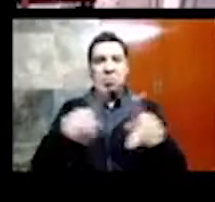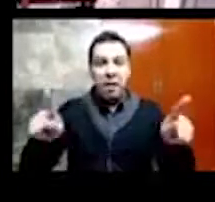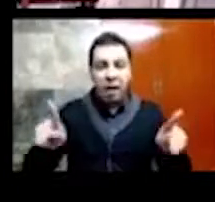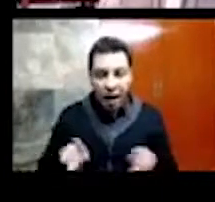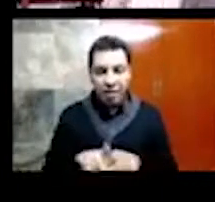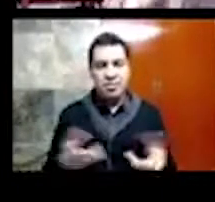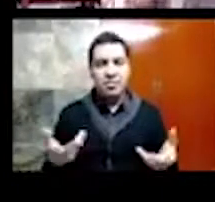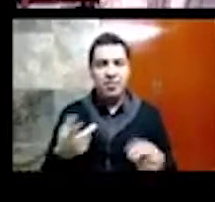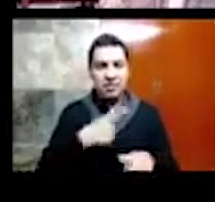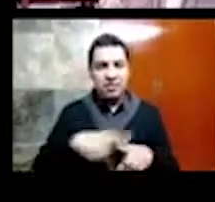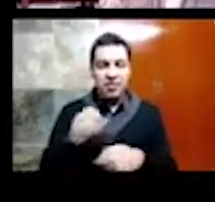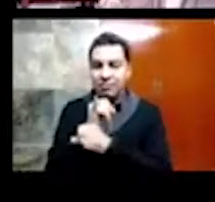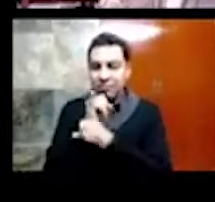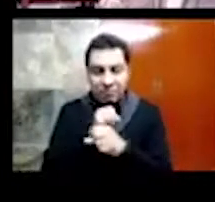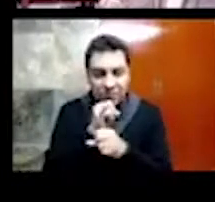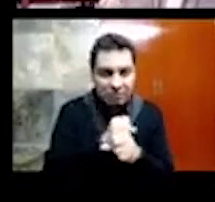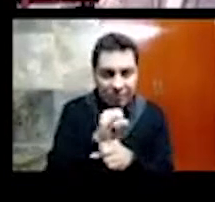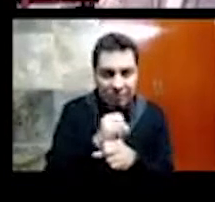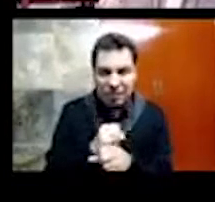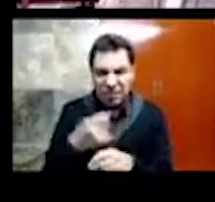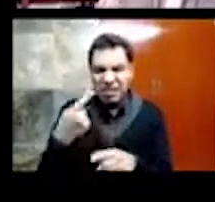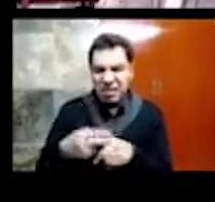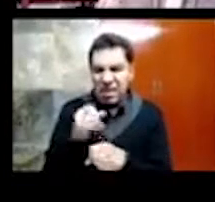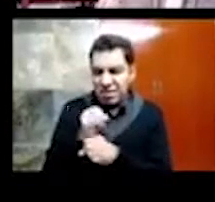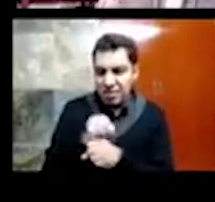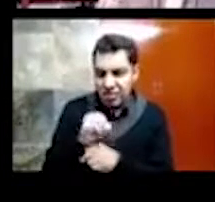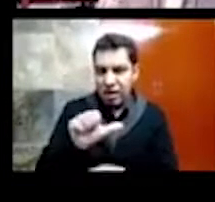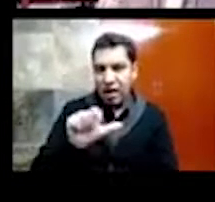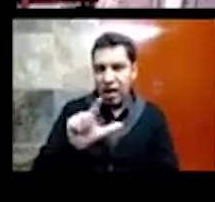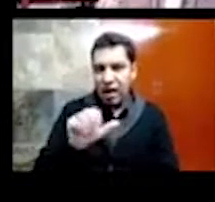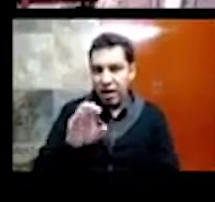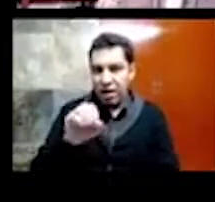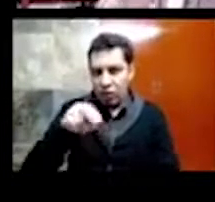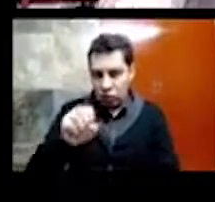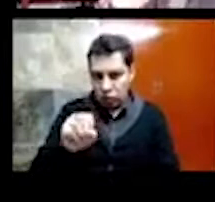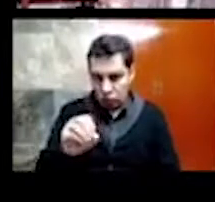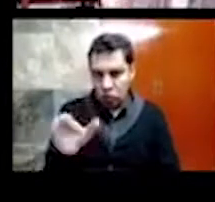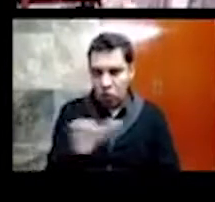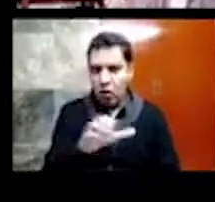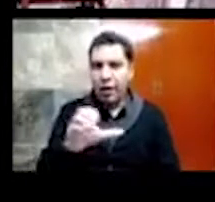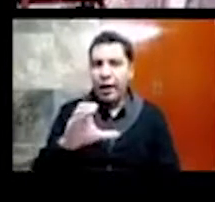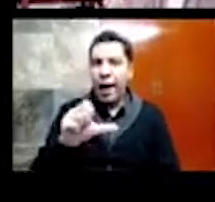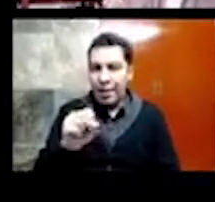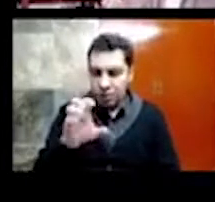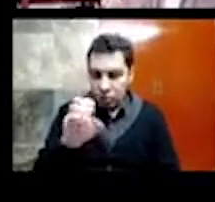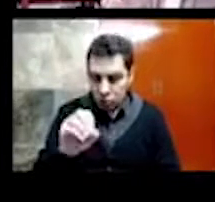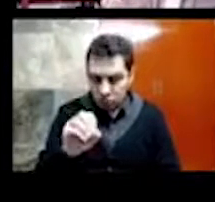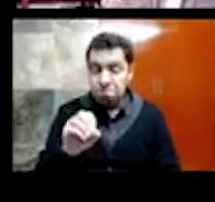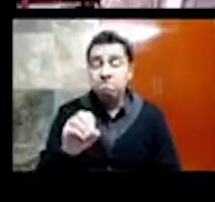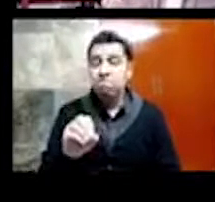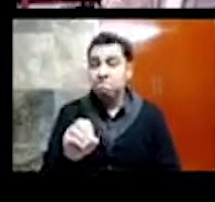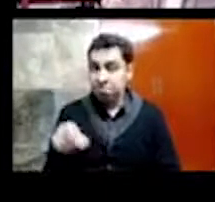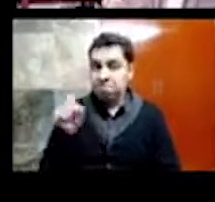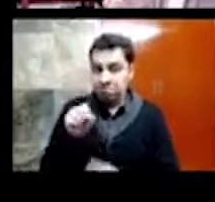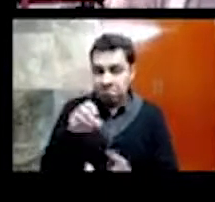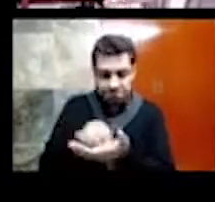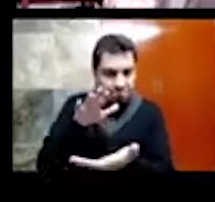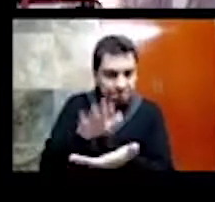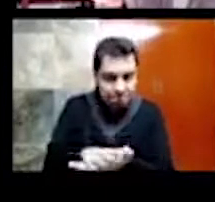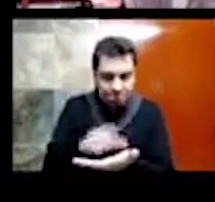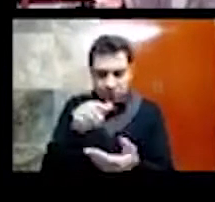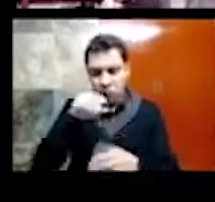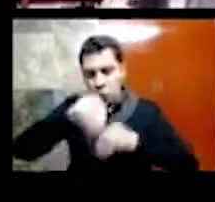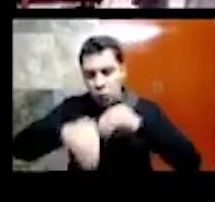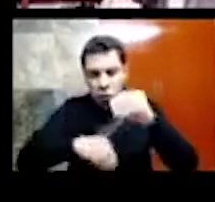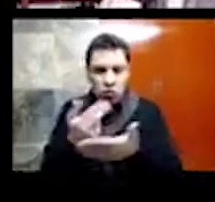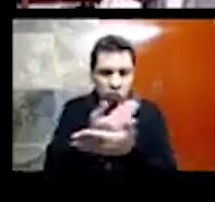investigadores, como era el mismísimo Alfonso Caso, ¿verdad?, Marquina, Lorenzo, José Luis Lorenzo y otros. De Tlatelolco,